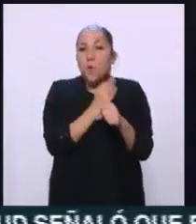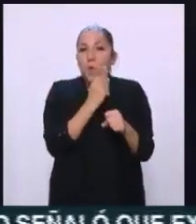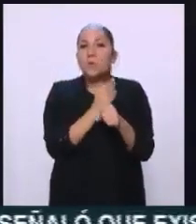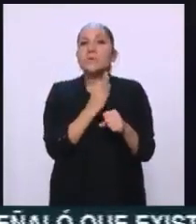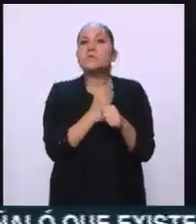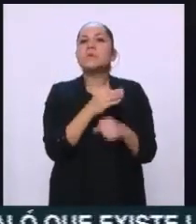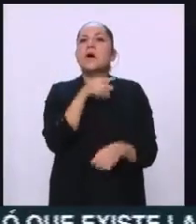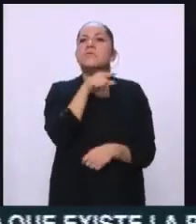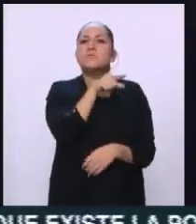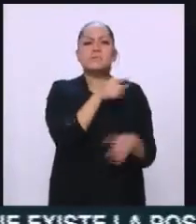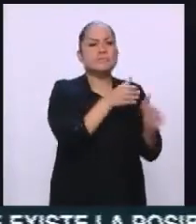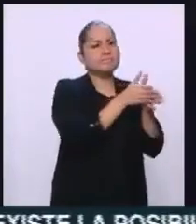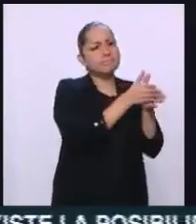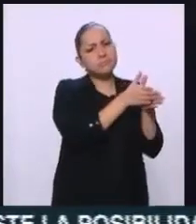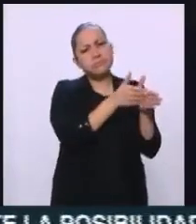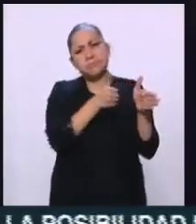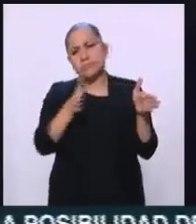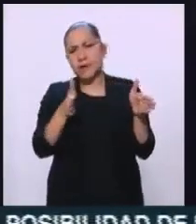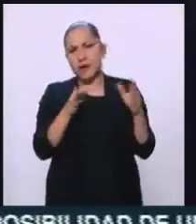instrumento desde el poder